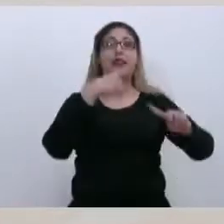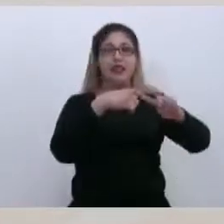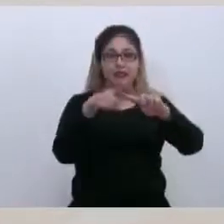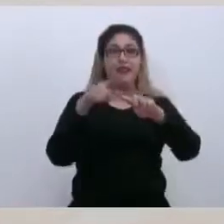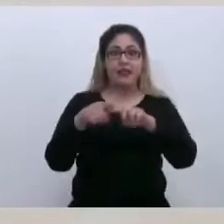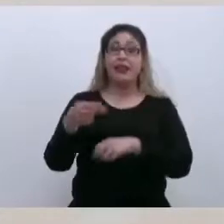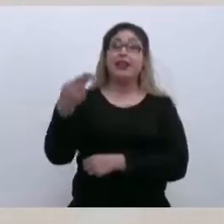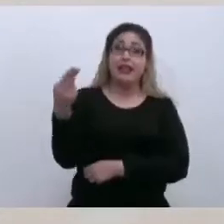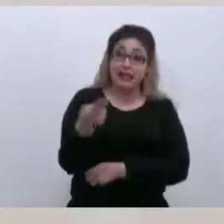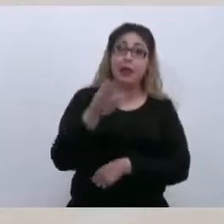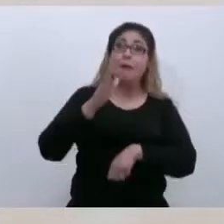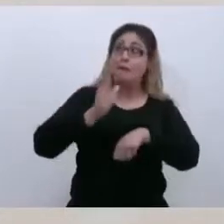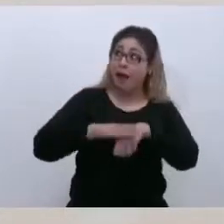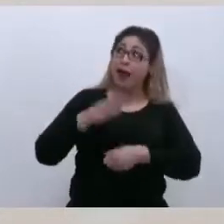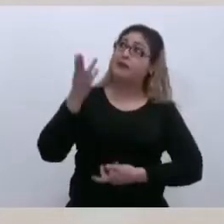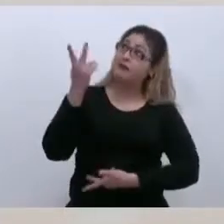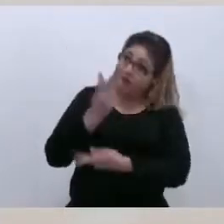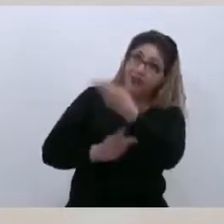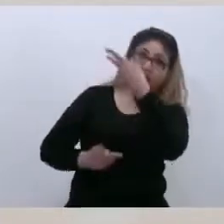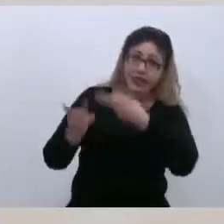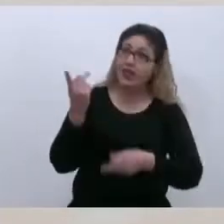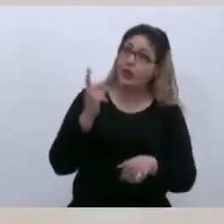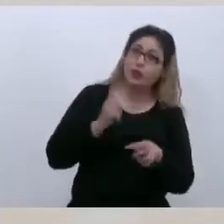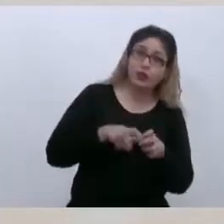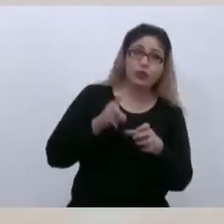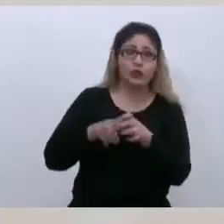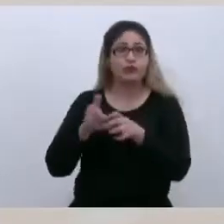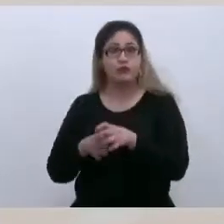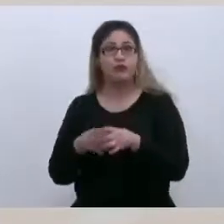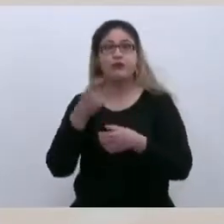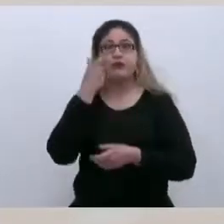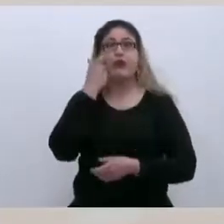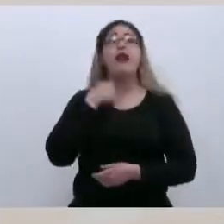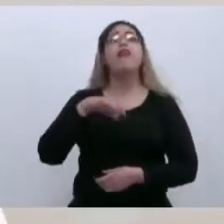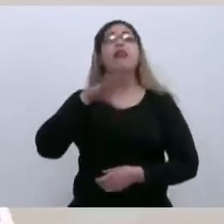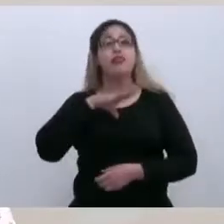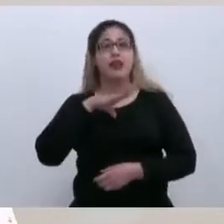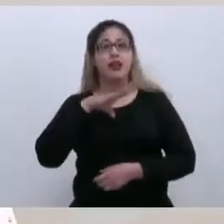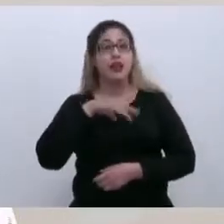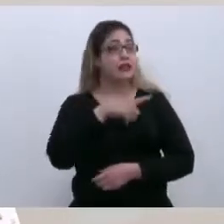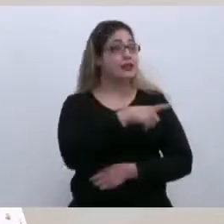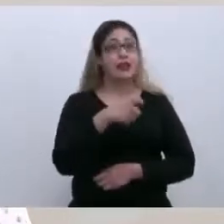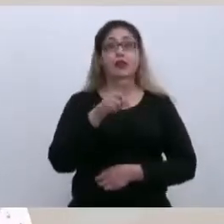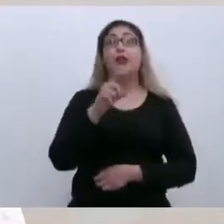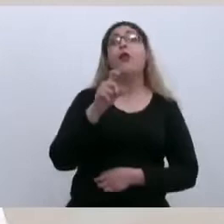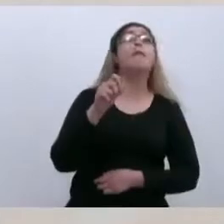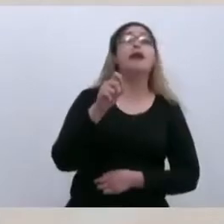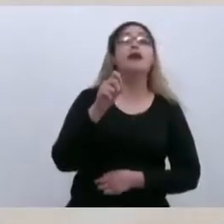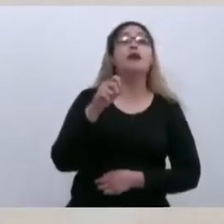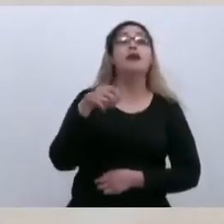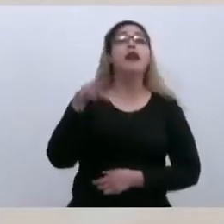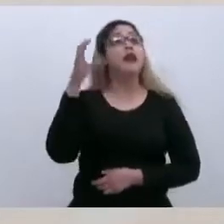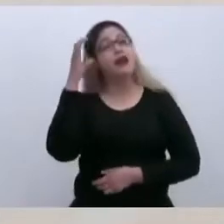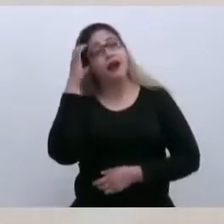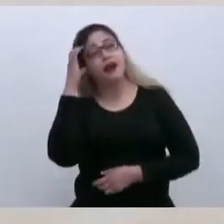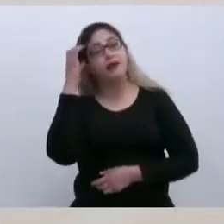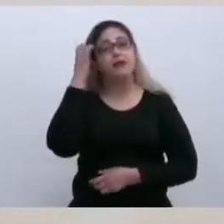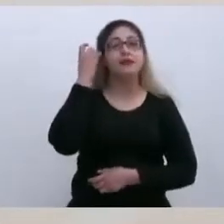general con 120 camas sensibles y 80 camas no